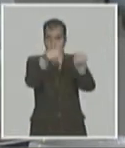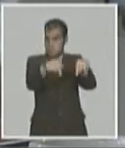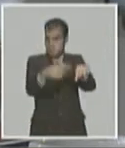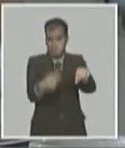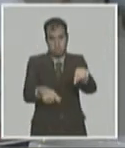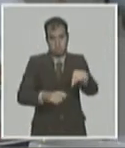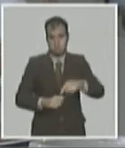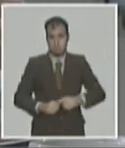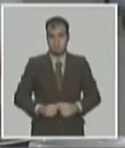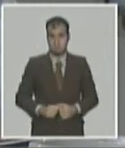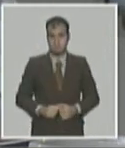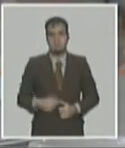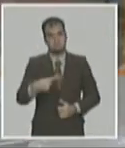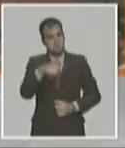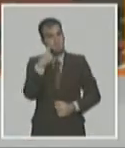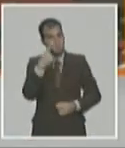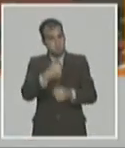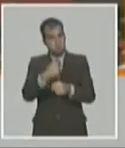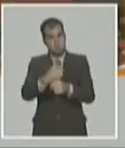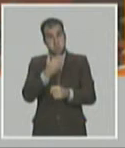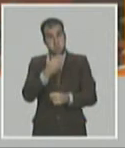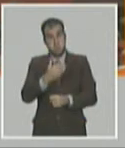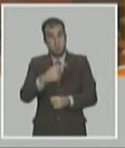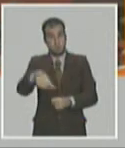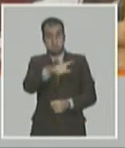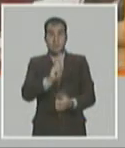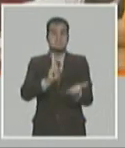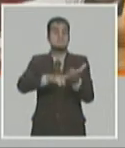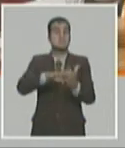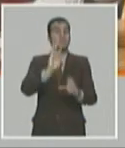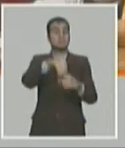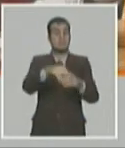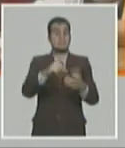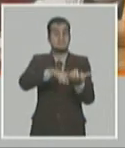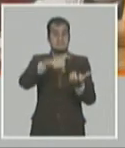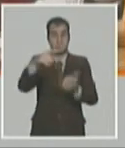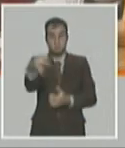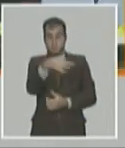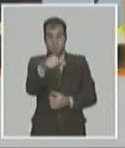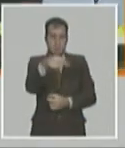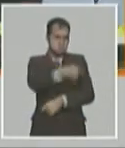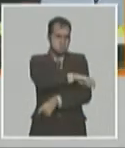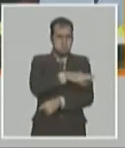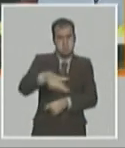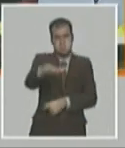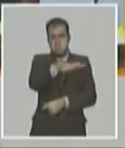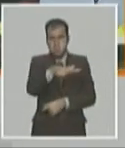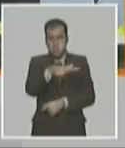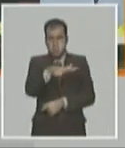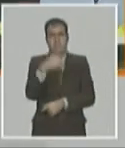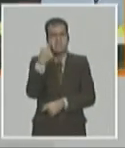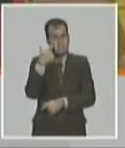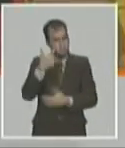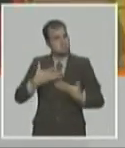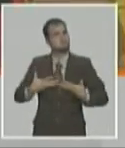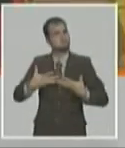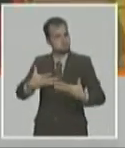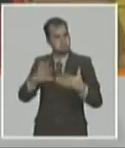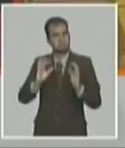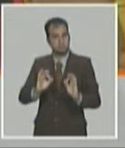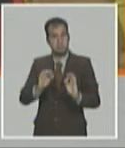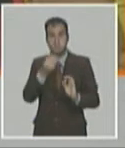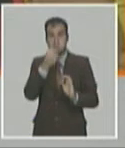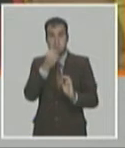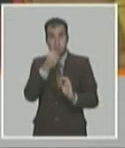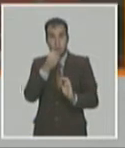habla de un compromiso que ha expresado la militancia, que ha expresado nuestro pueblo y todas las estructuras en función de que el Congreso siga